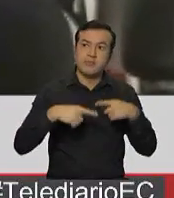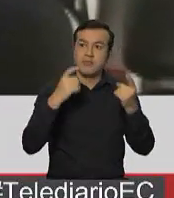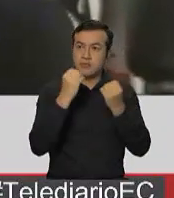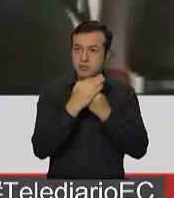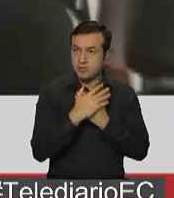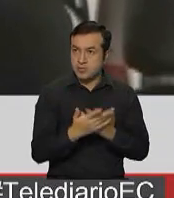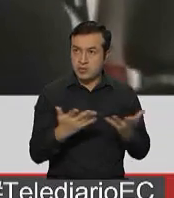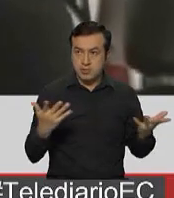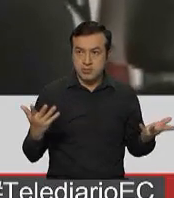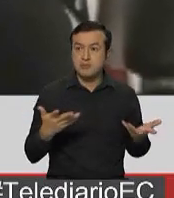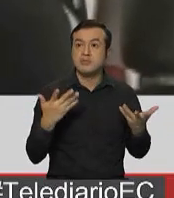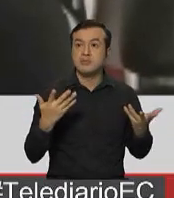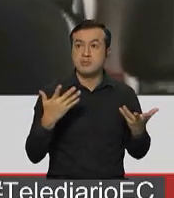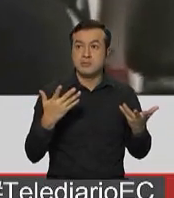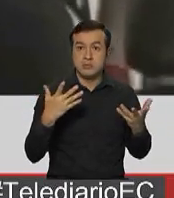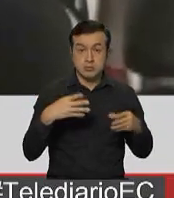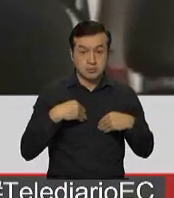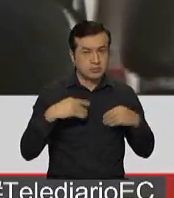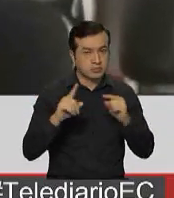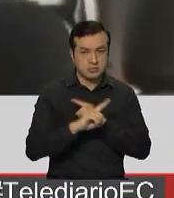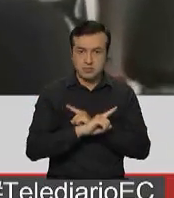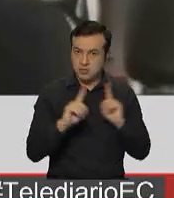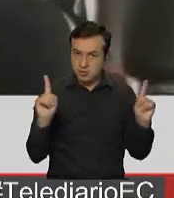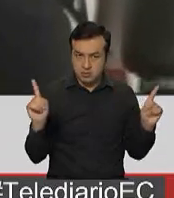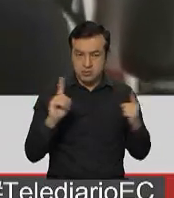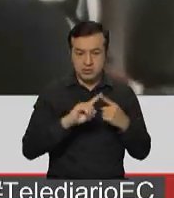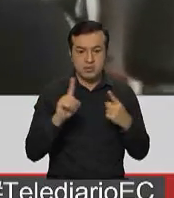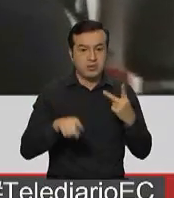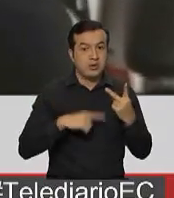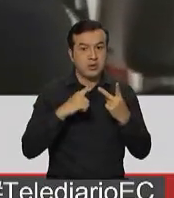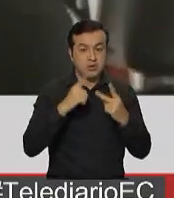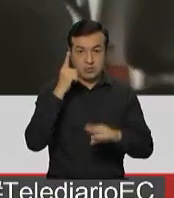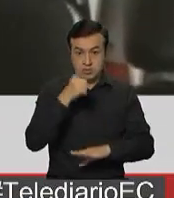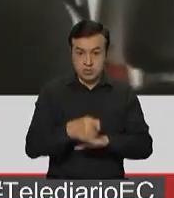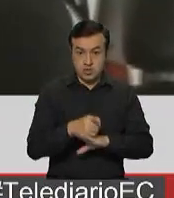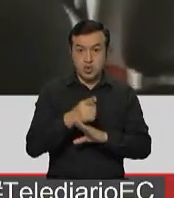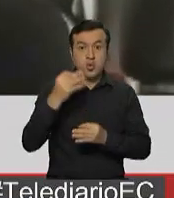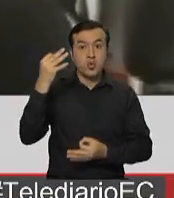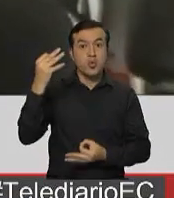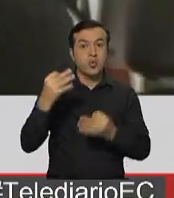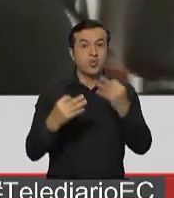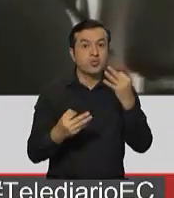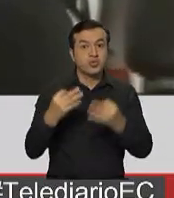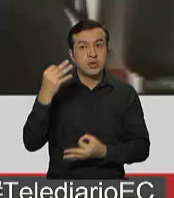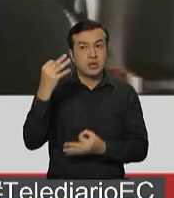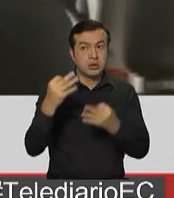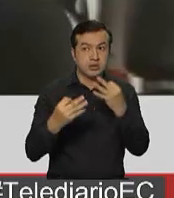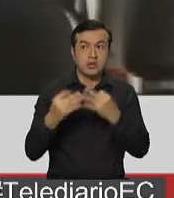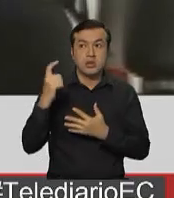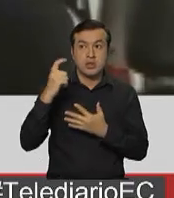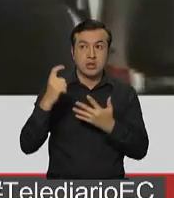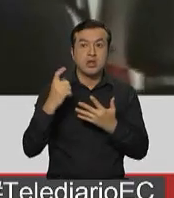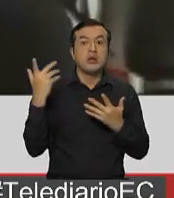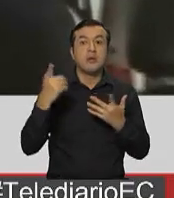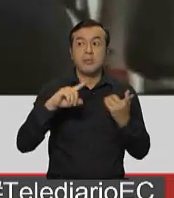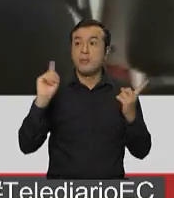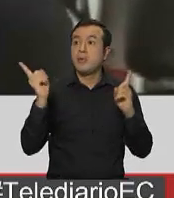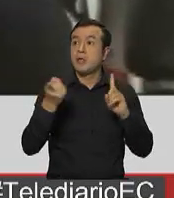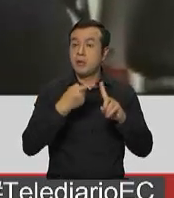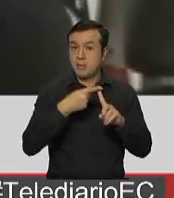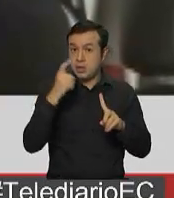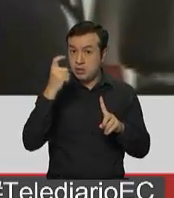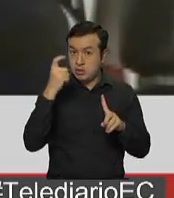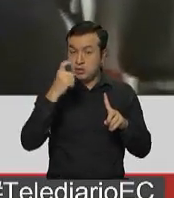unánimemente rechazando estos actos y además exigir al sistema de justicia que se requiera el levantamiento de la